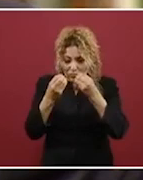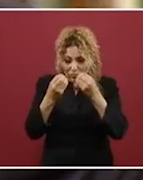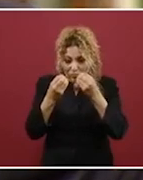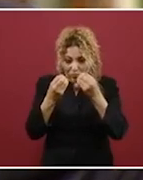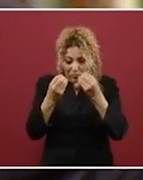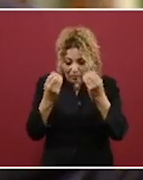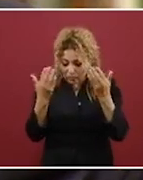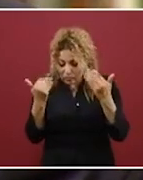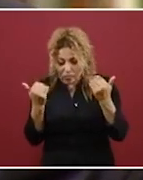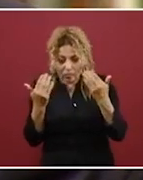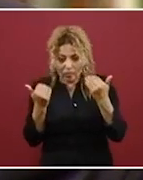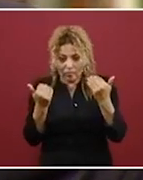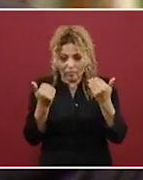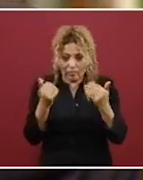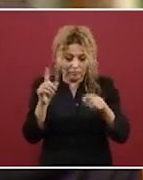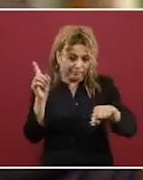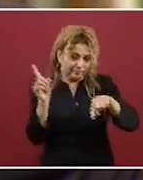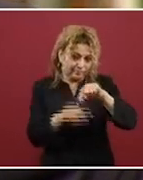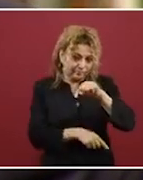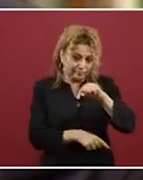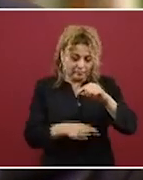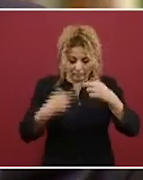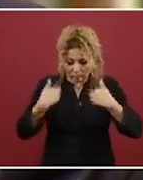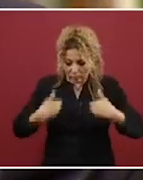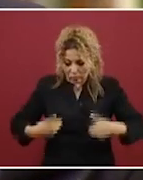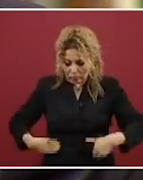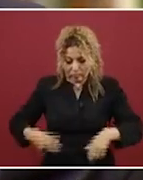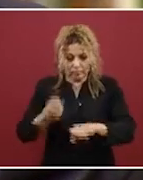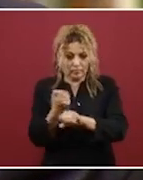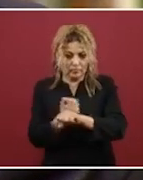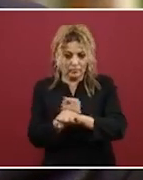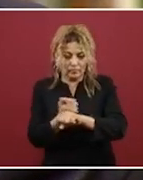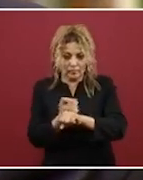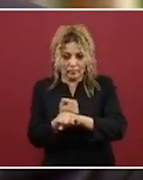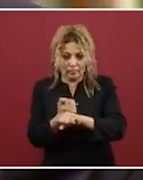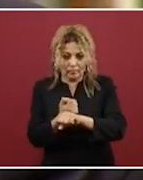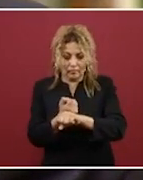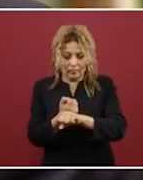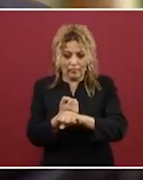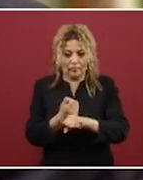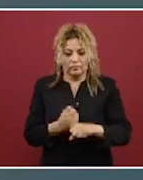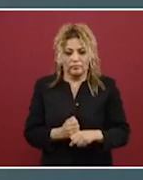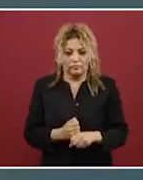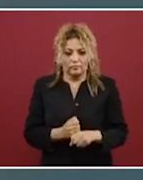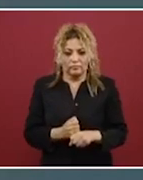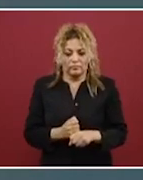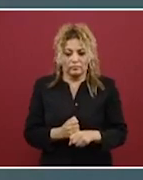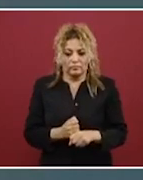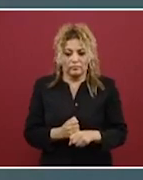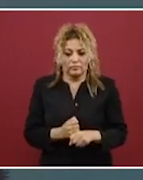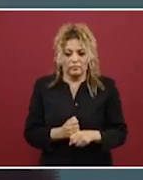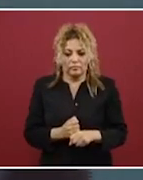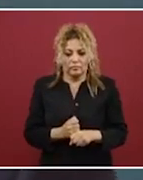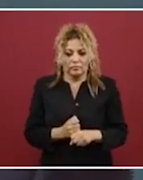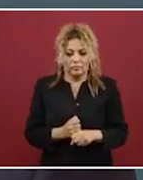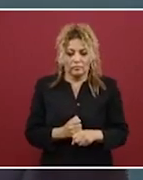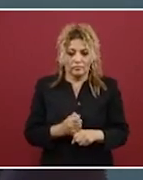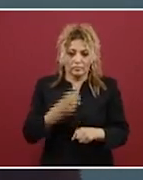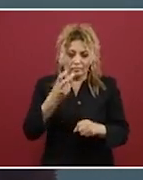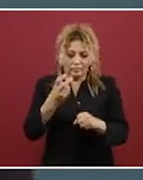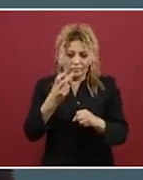si su ropa sin su calzado sí poder